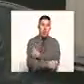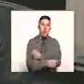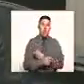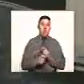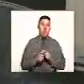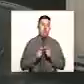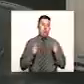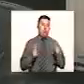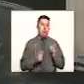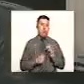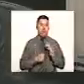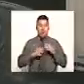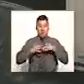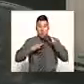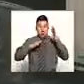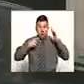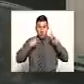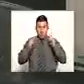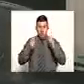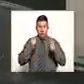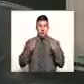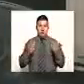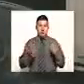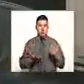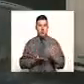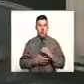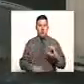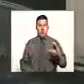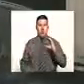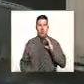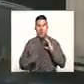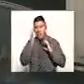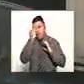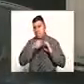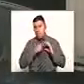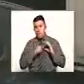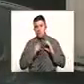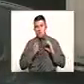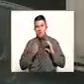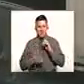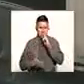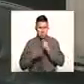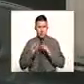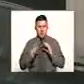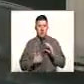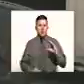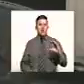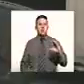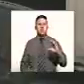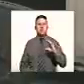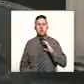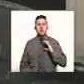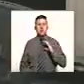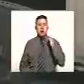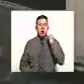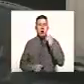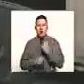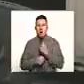están exentos del todo, por ejemplo, en sus ingresos, que no son salarios sino